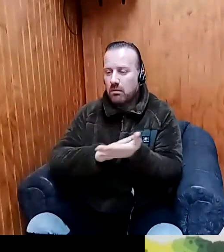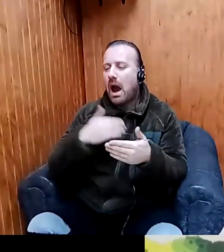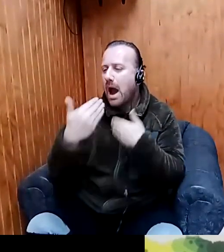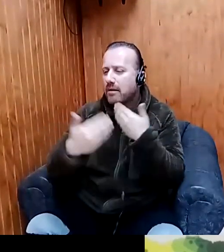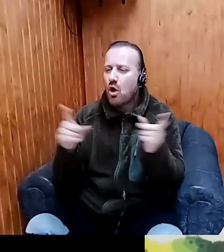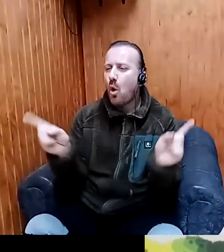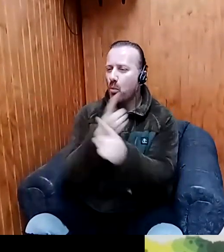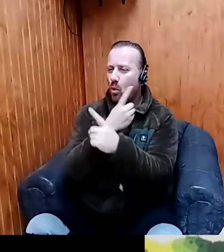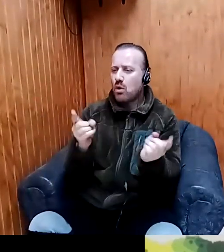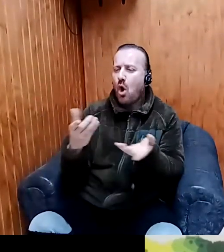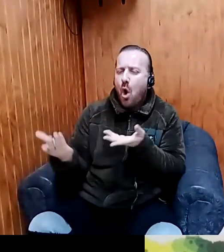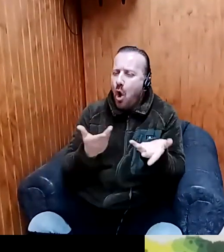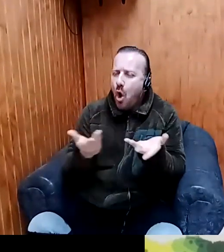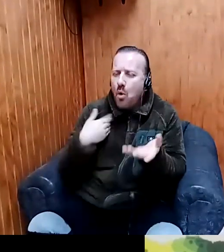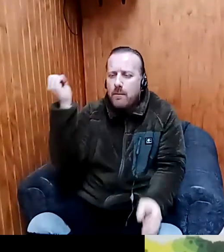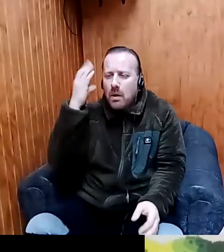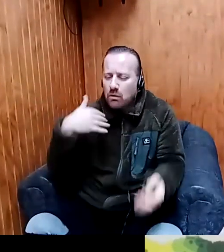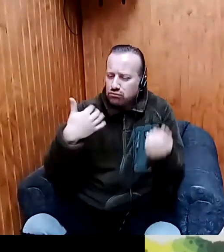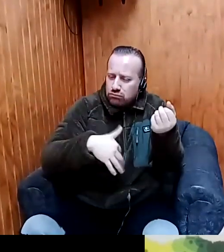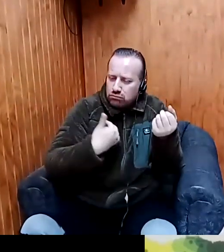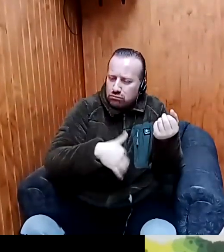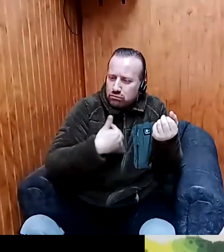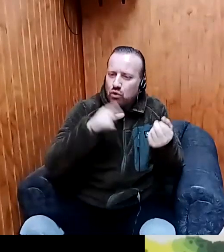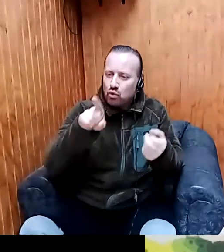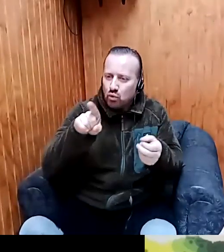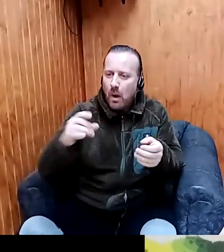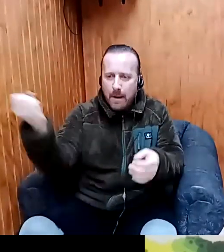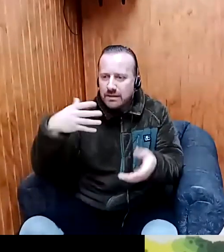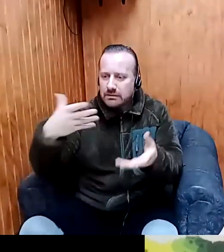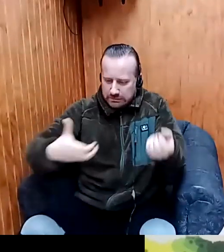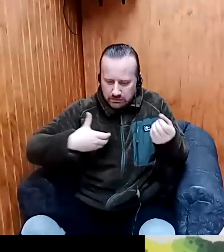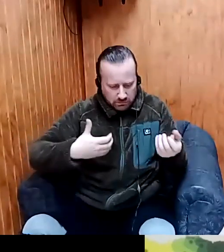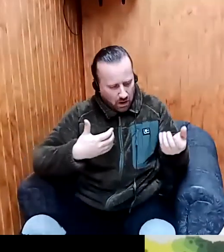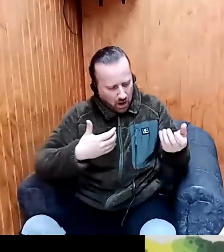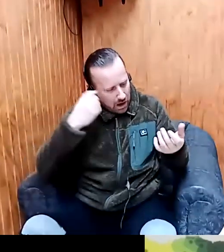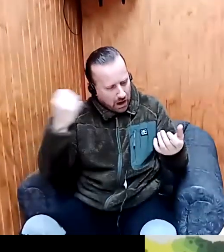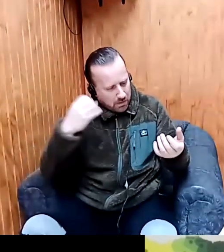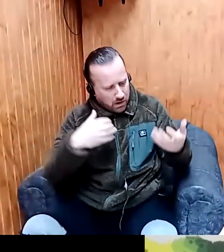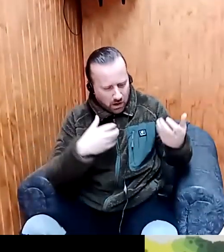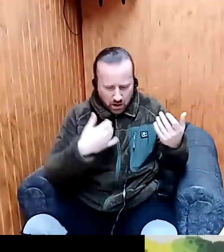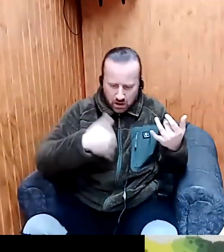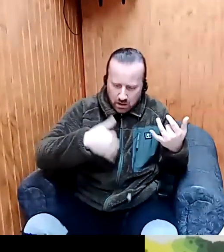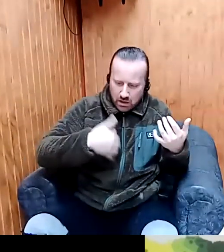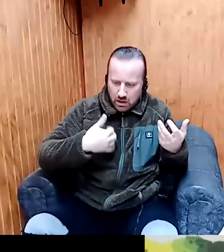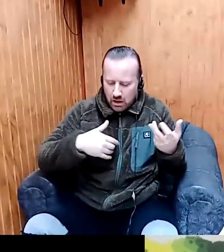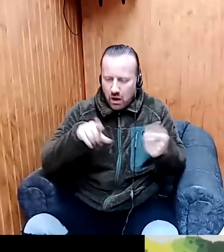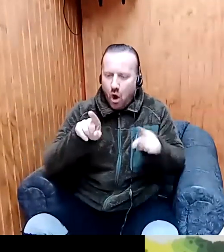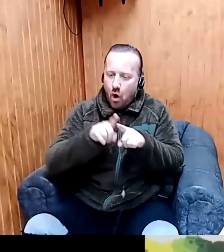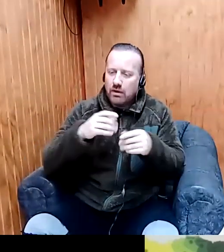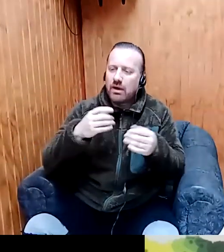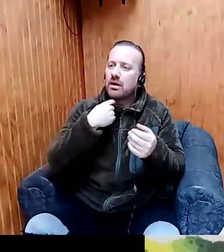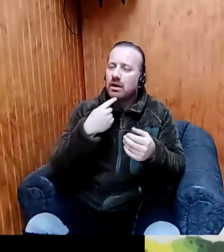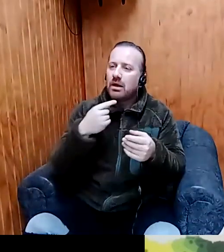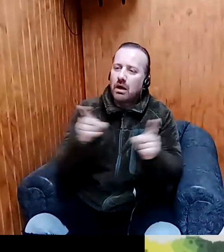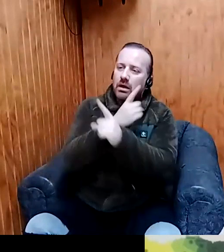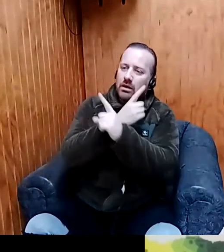se aprende a tocar un instrumento? Tienes que tocar el instrumento. Y quizá tienes que empezar con canciones muy sencillas,